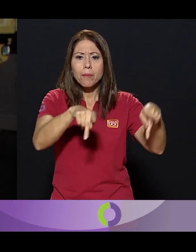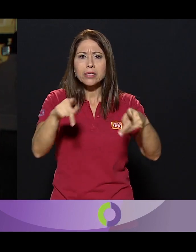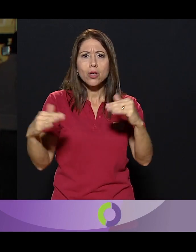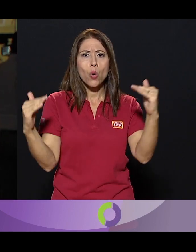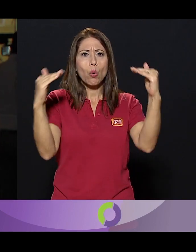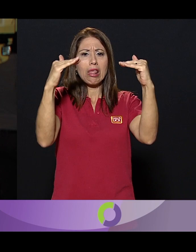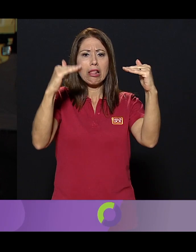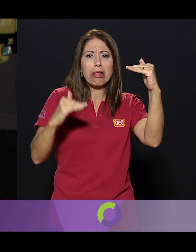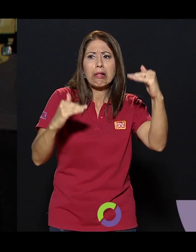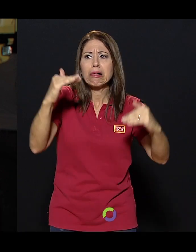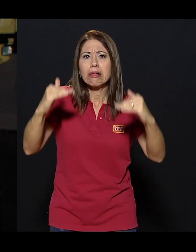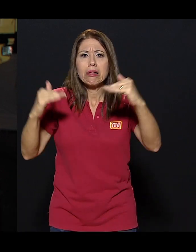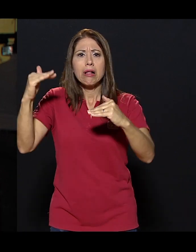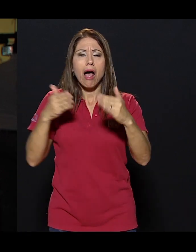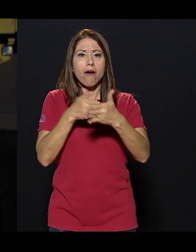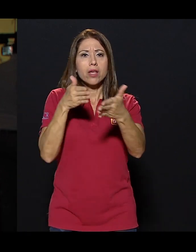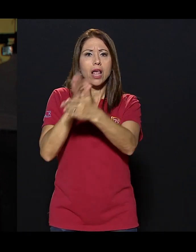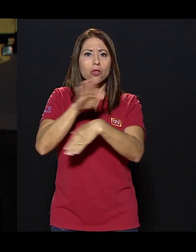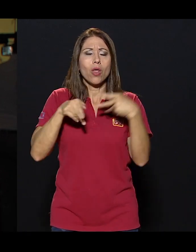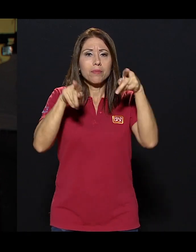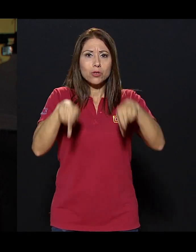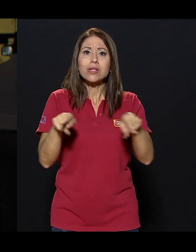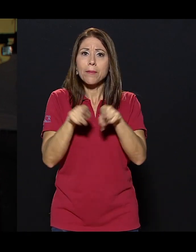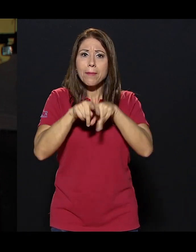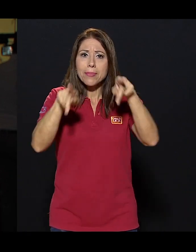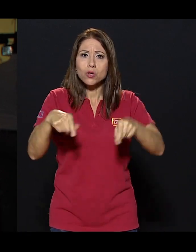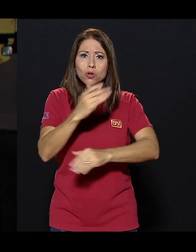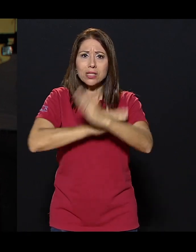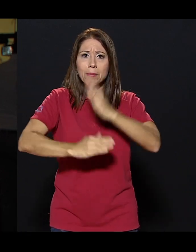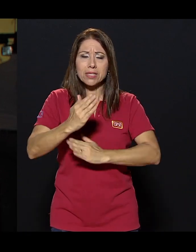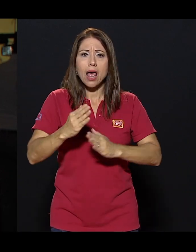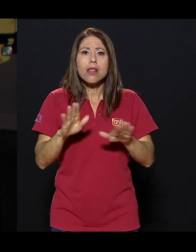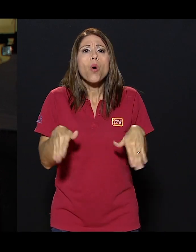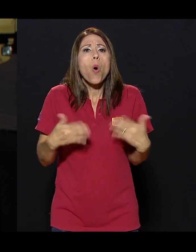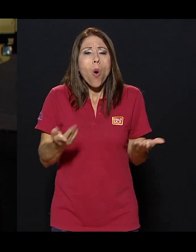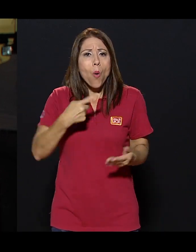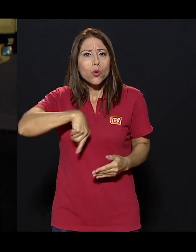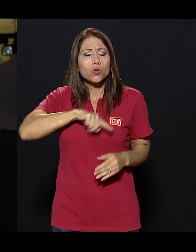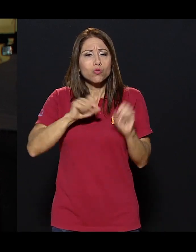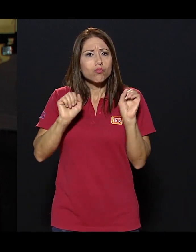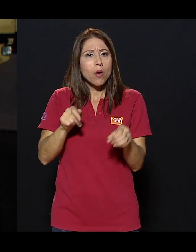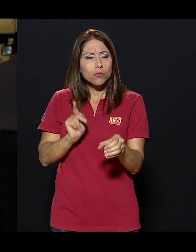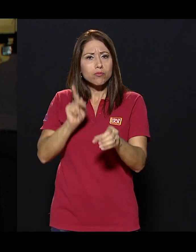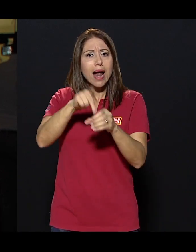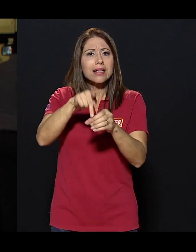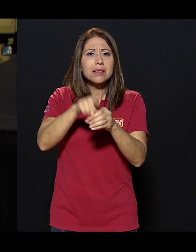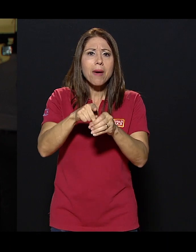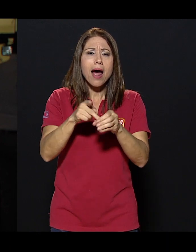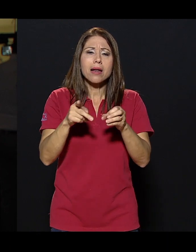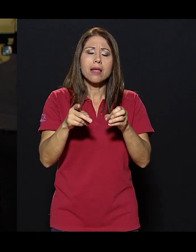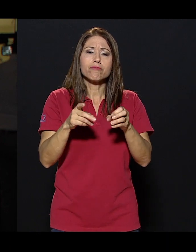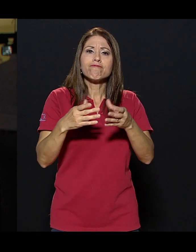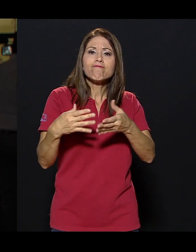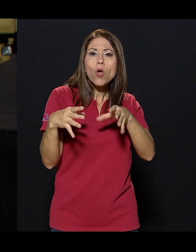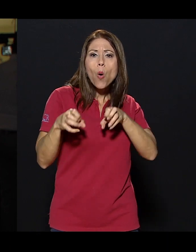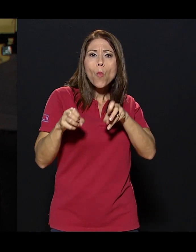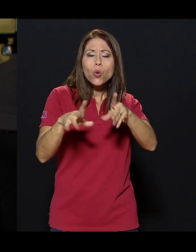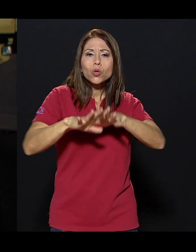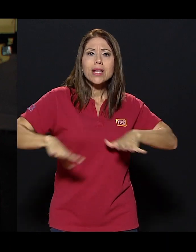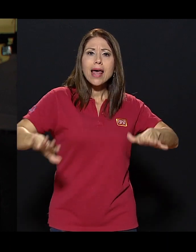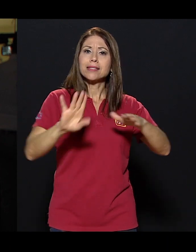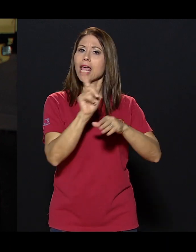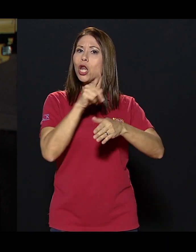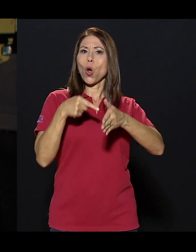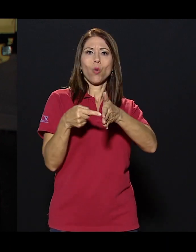la desigualdad, cómo la desigualdad afecta a todas las personas, incluidas las personas con discapacidad, cómo nosotros podemos participar